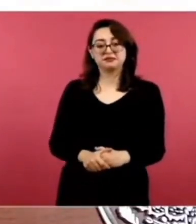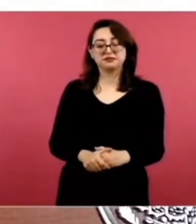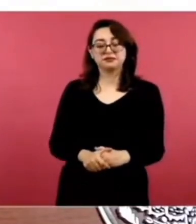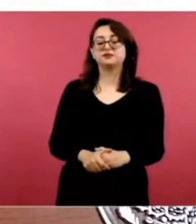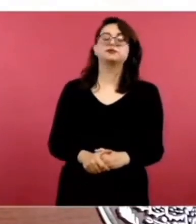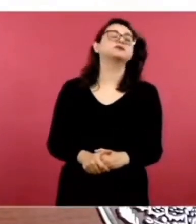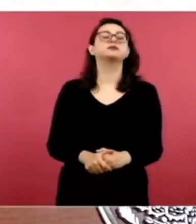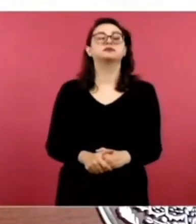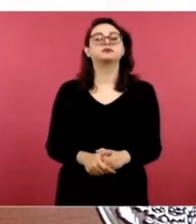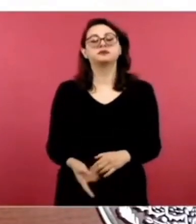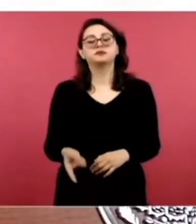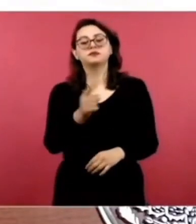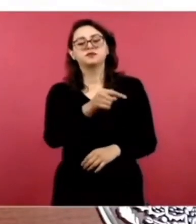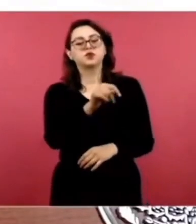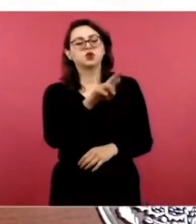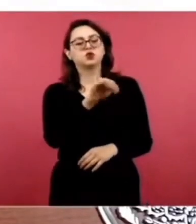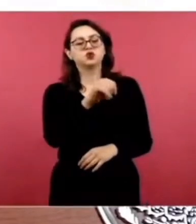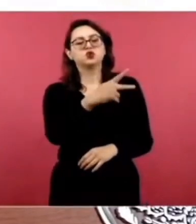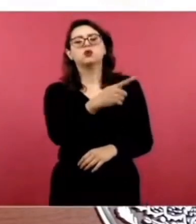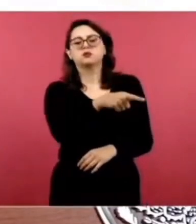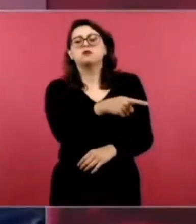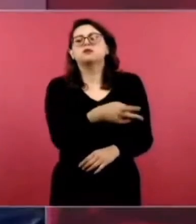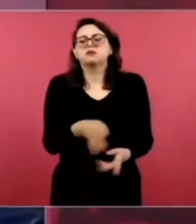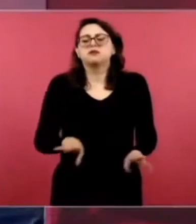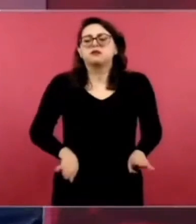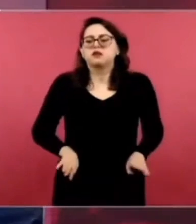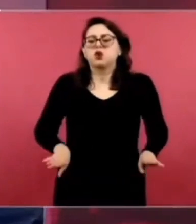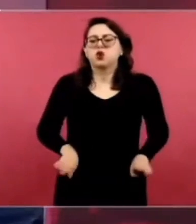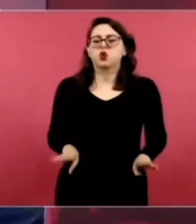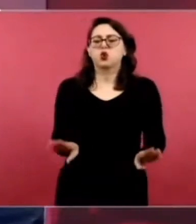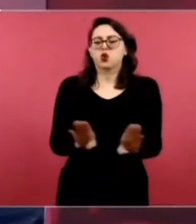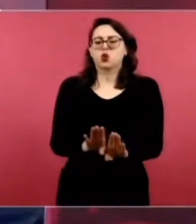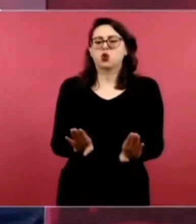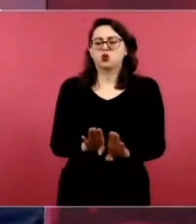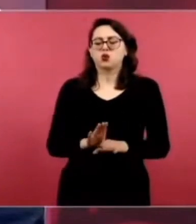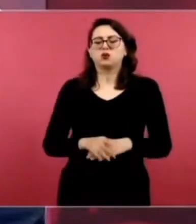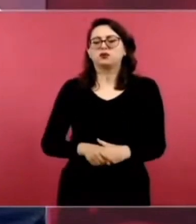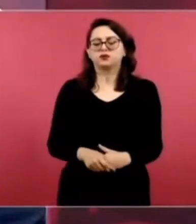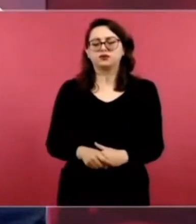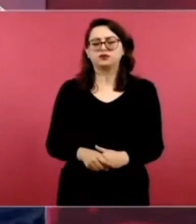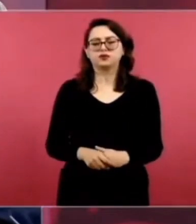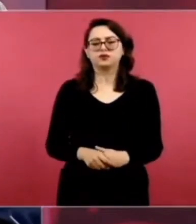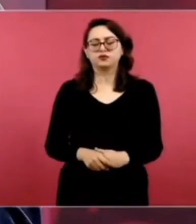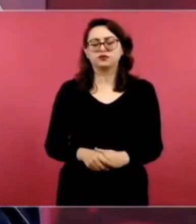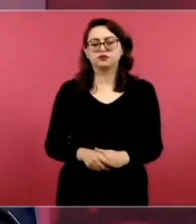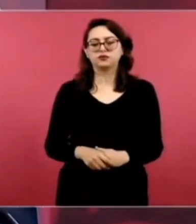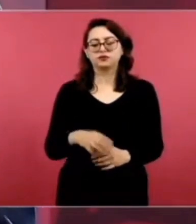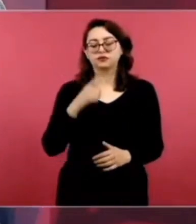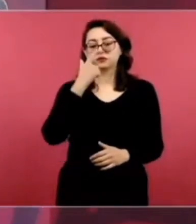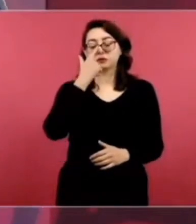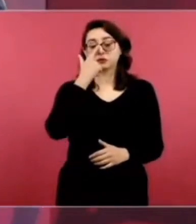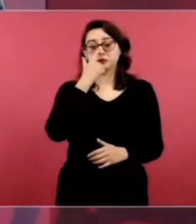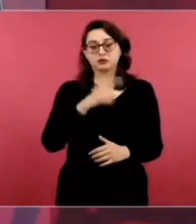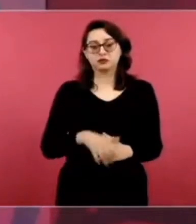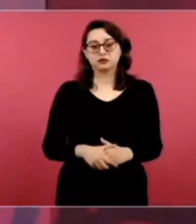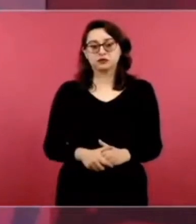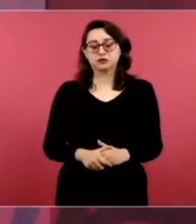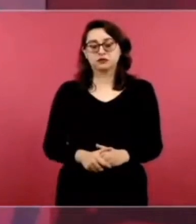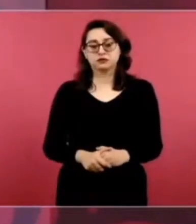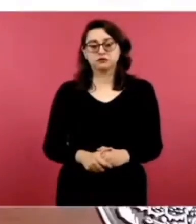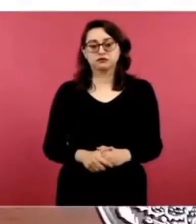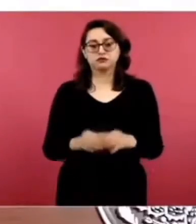Y la respuesta del presidente Trump fue, bueno, preguntó, ¿y qué